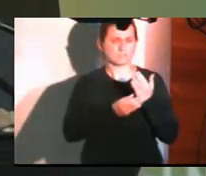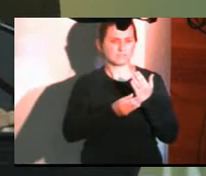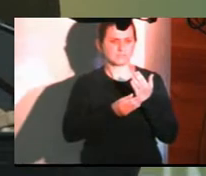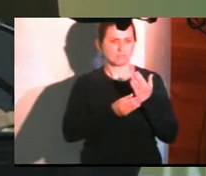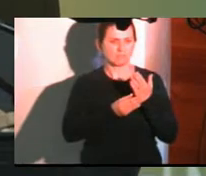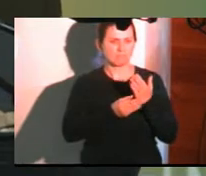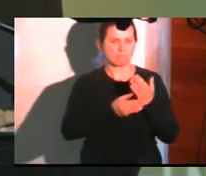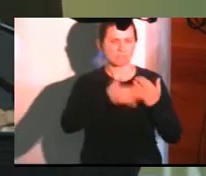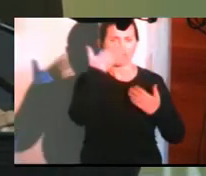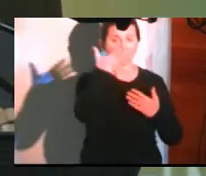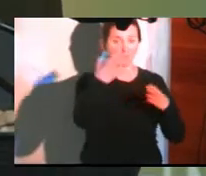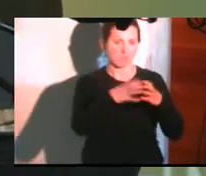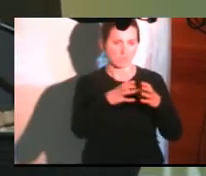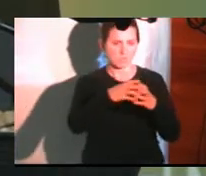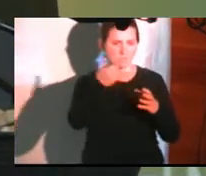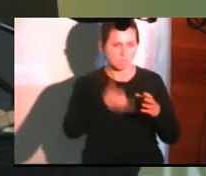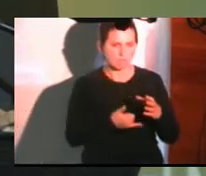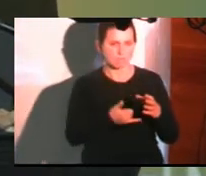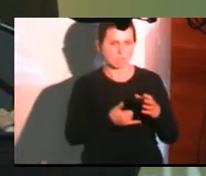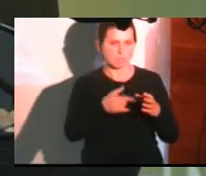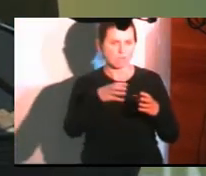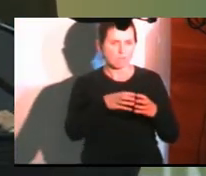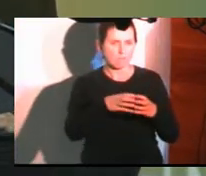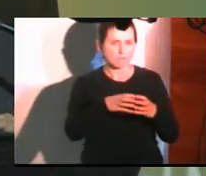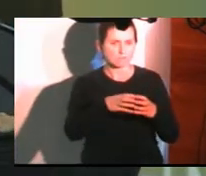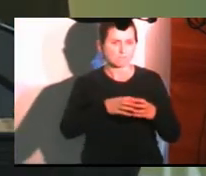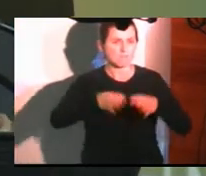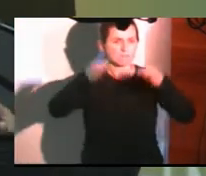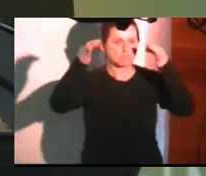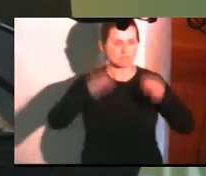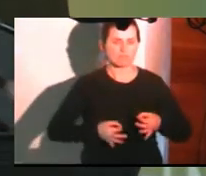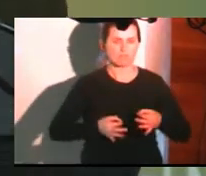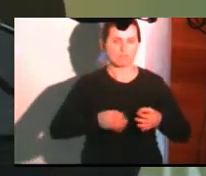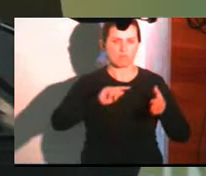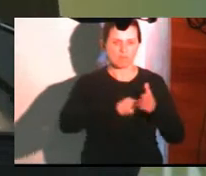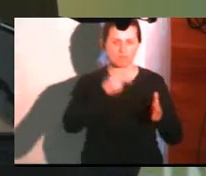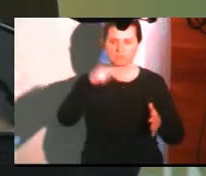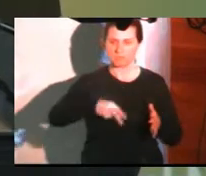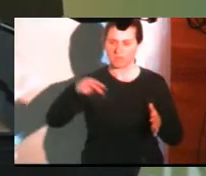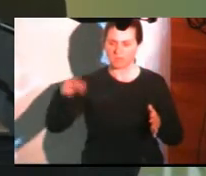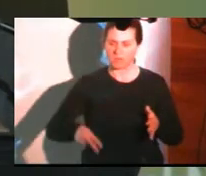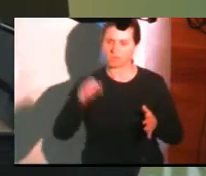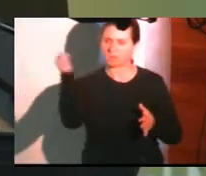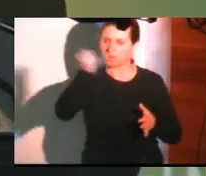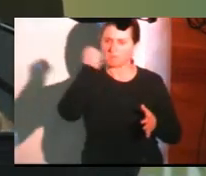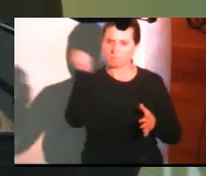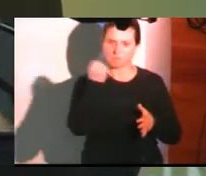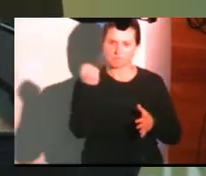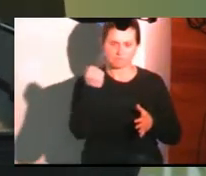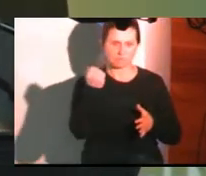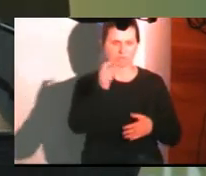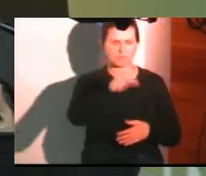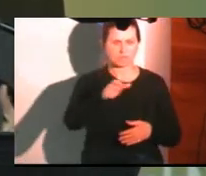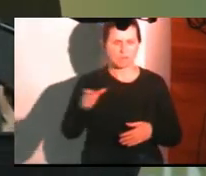plantearon el desafío de aplicaciones para seguridad en la ciudad de Neuquén. Esto que vivimos diariamente, que la comunidad